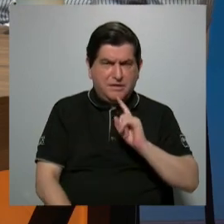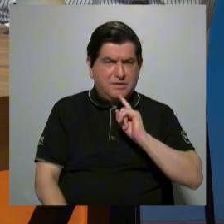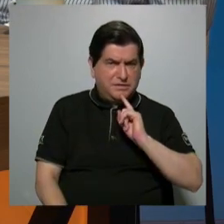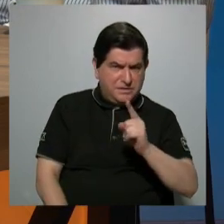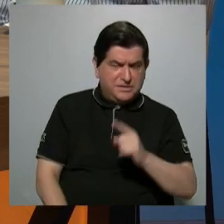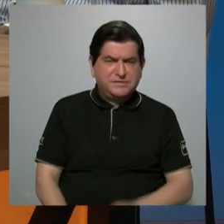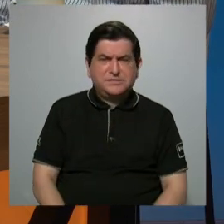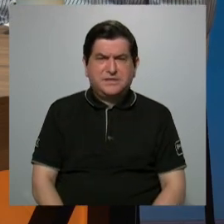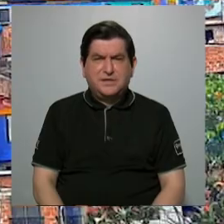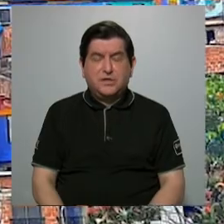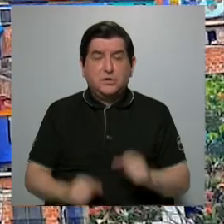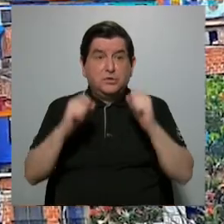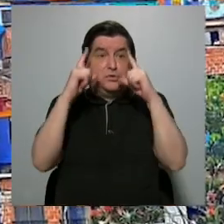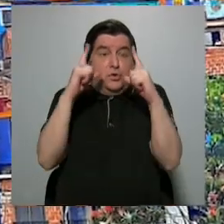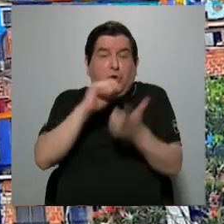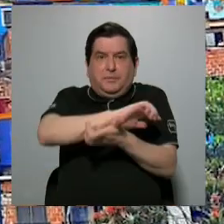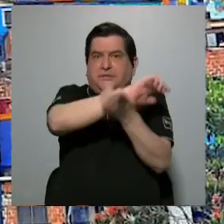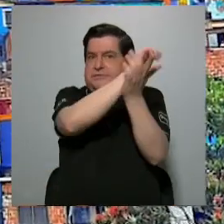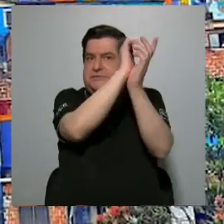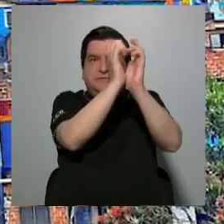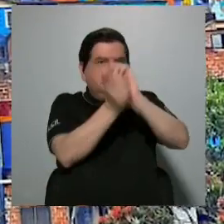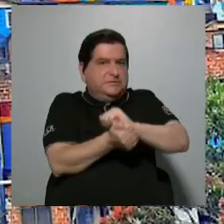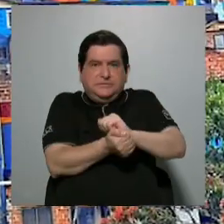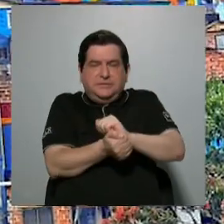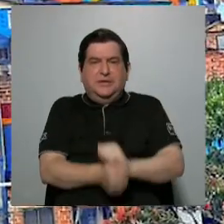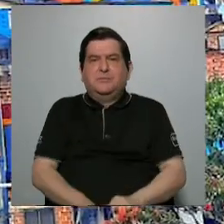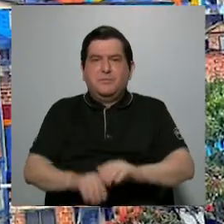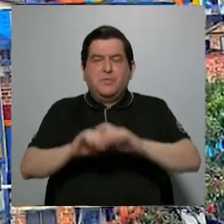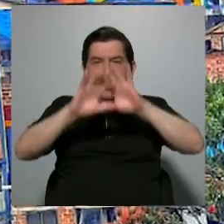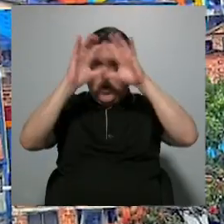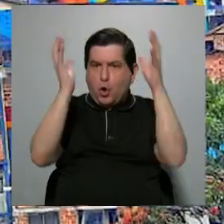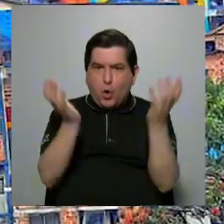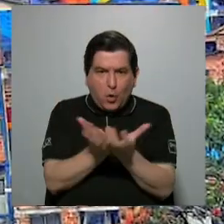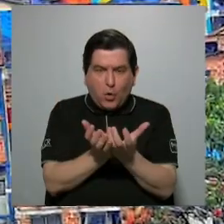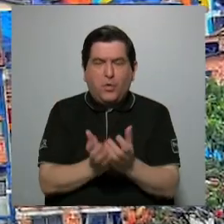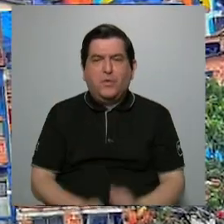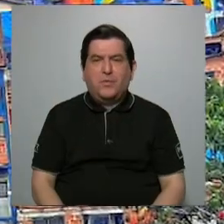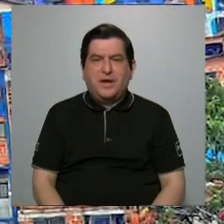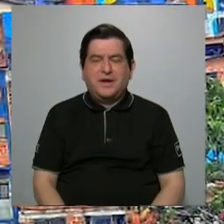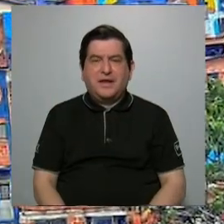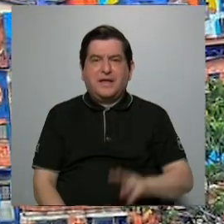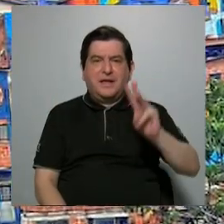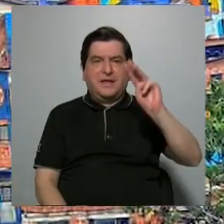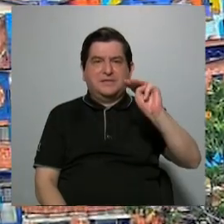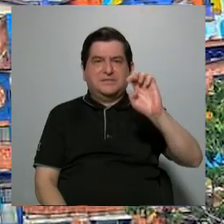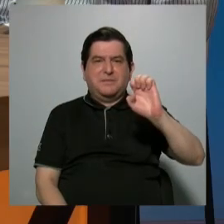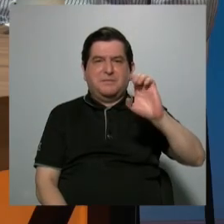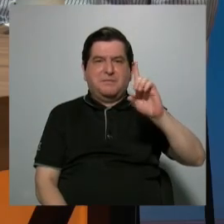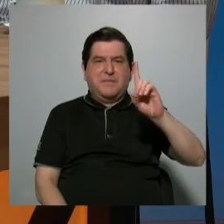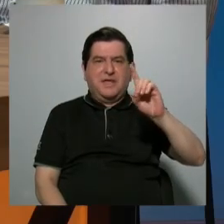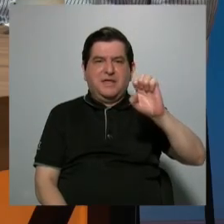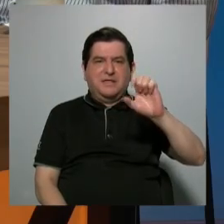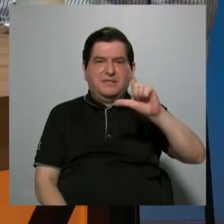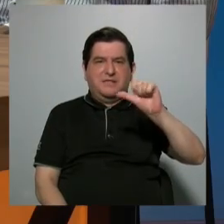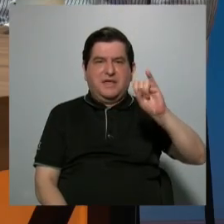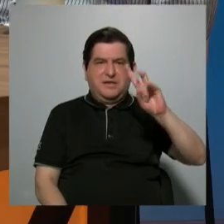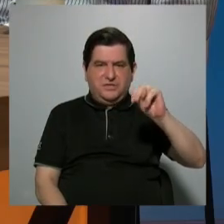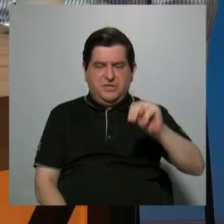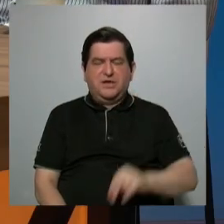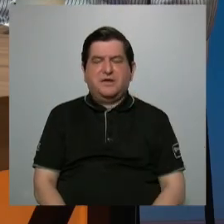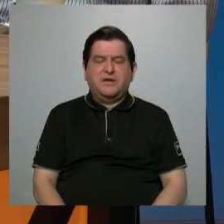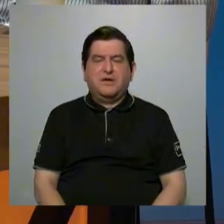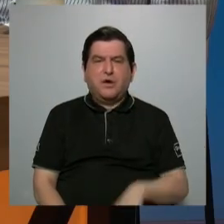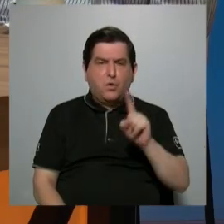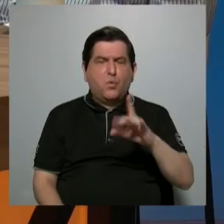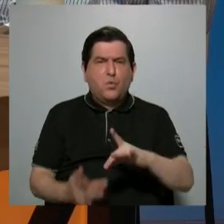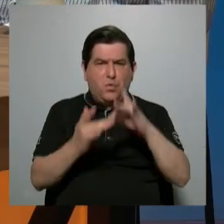la impresionante transformación global que tuvo la ciudad, que es Medellín, en Colombia. También una gran especialista en